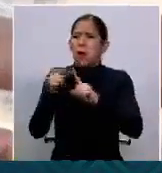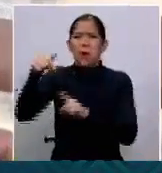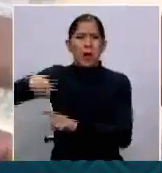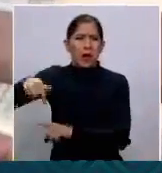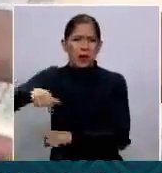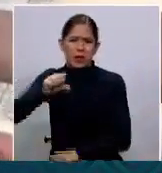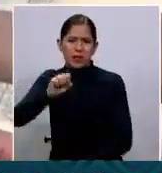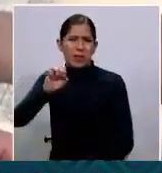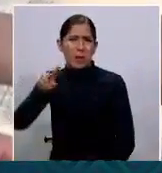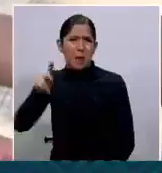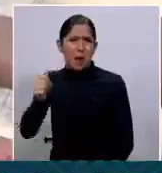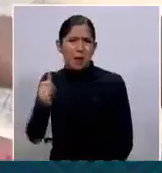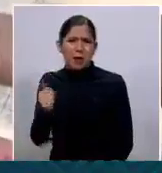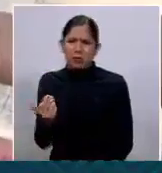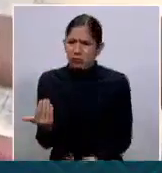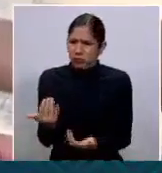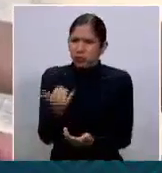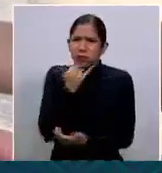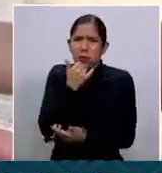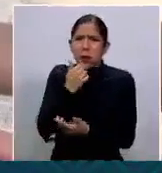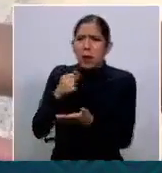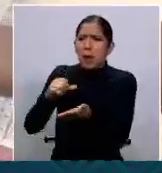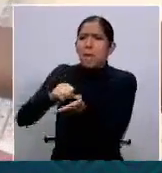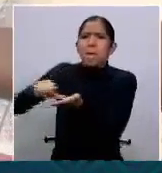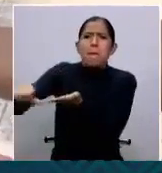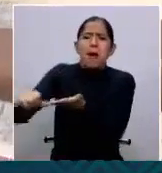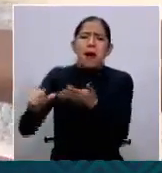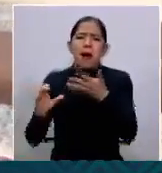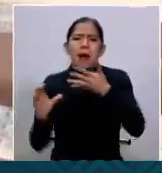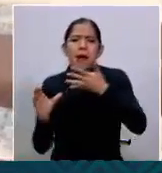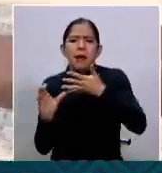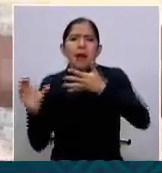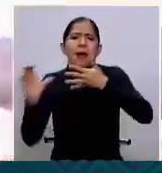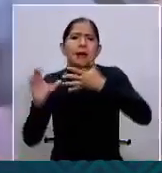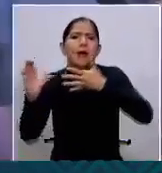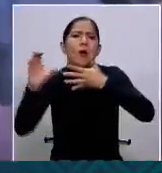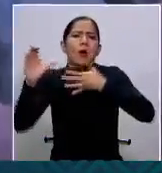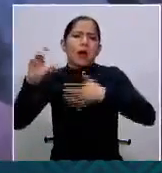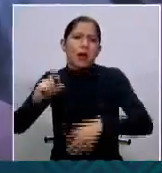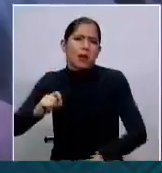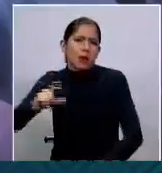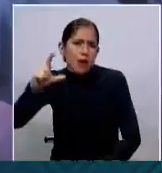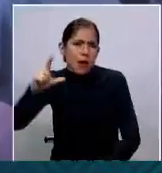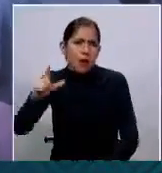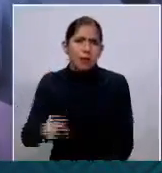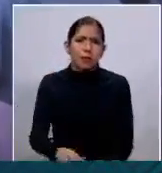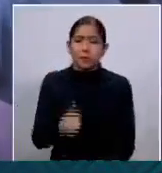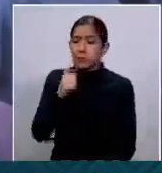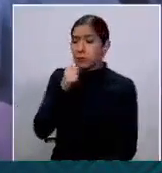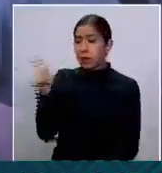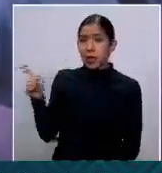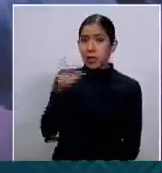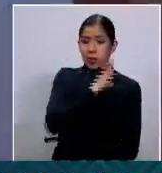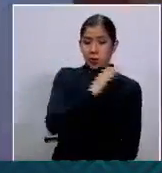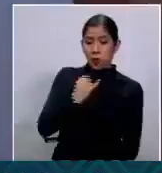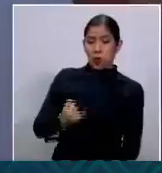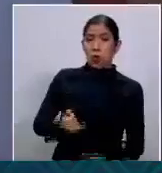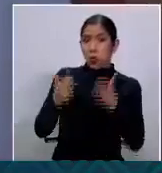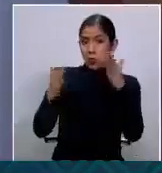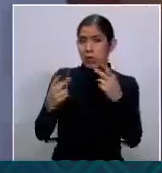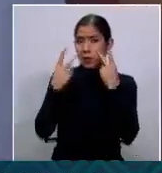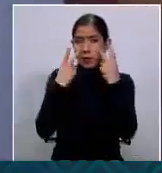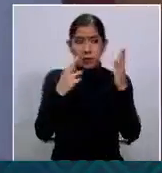actualmente es de ITER, no es de ITER. Se está cobrando las tarifas elevadas. Para la concejal Silvia Solís, lo que Semapa hace al incumplir